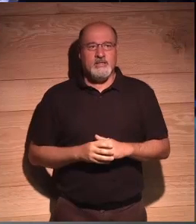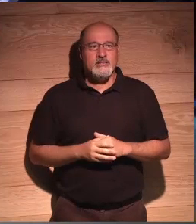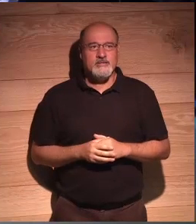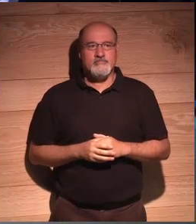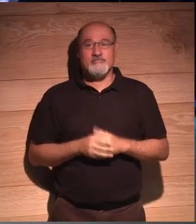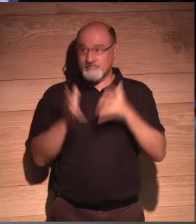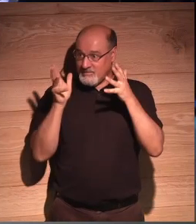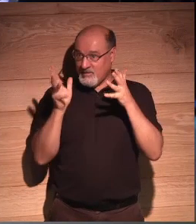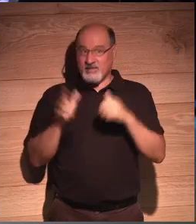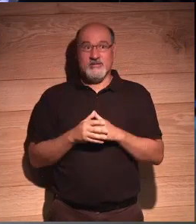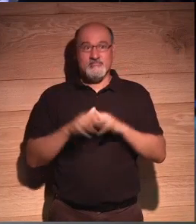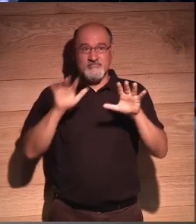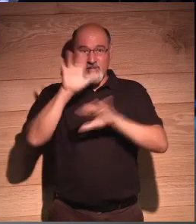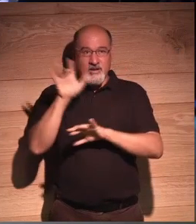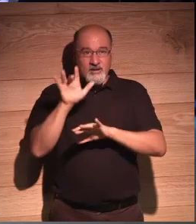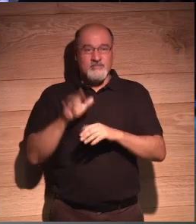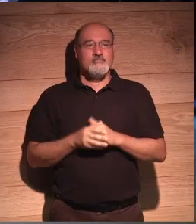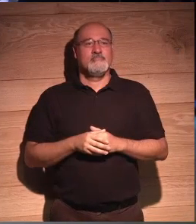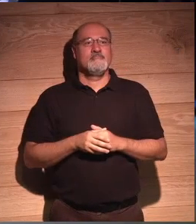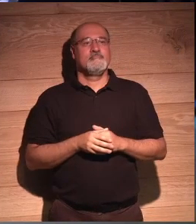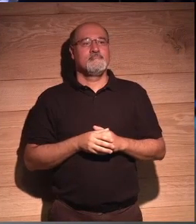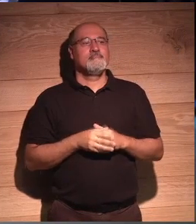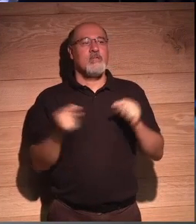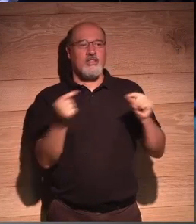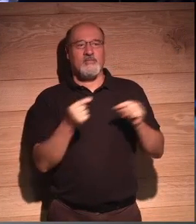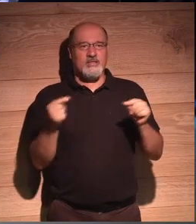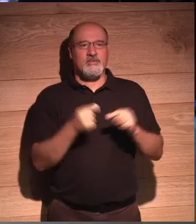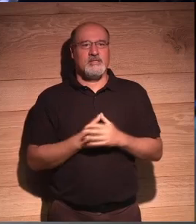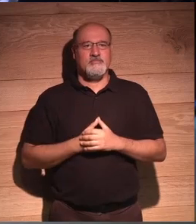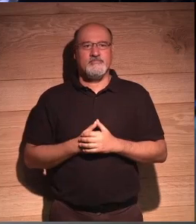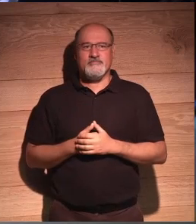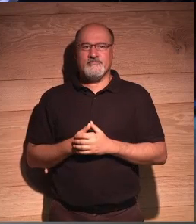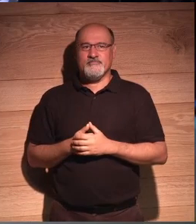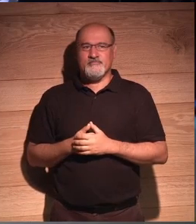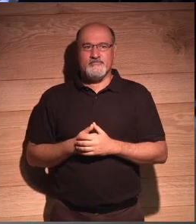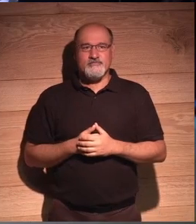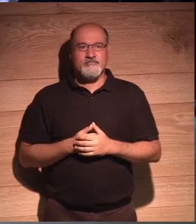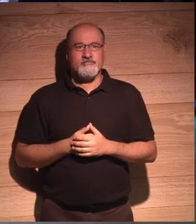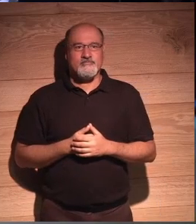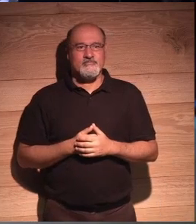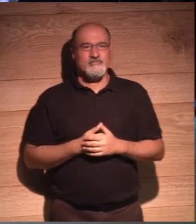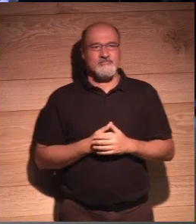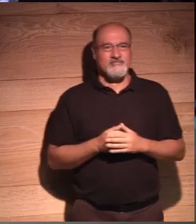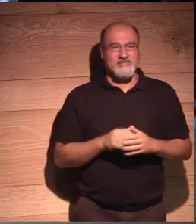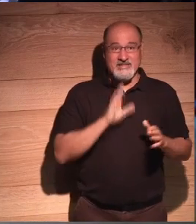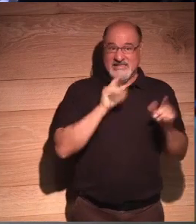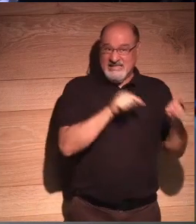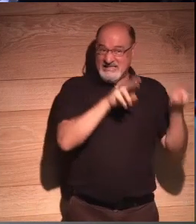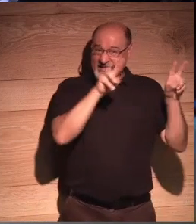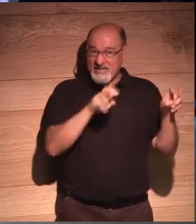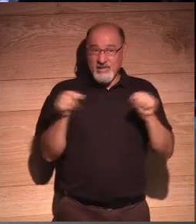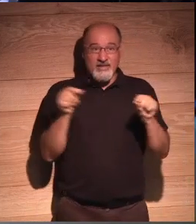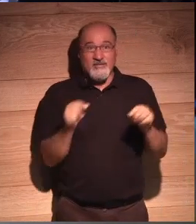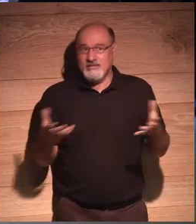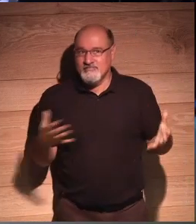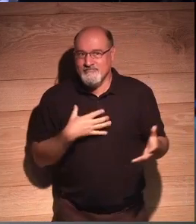No te he convencido. Pues venga, debate. Debate de esto, no. No, pues